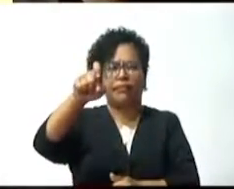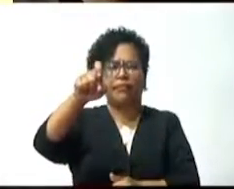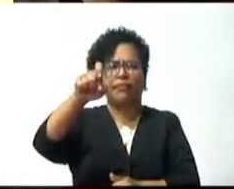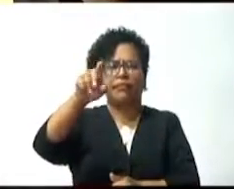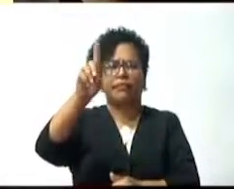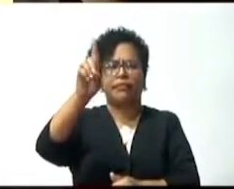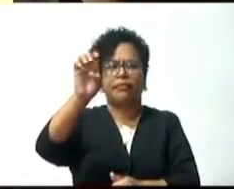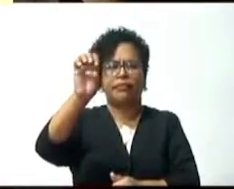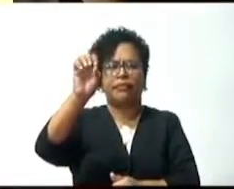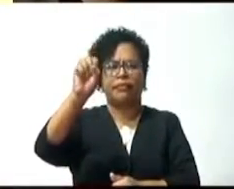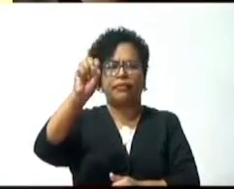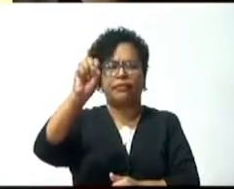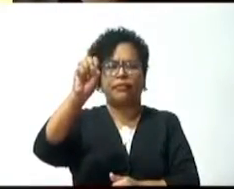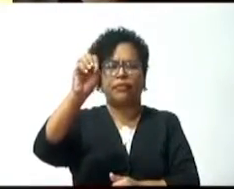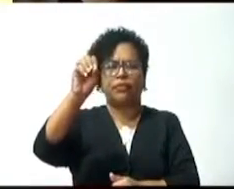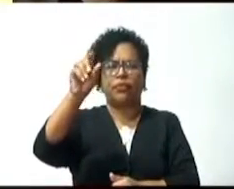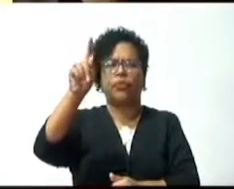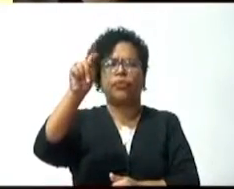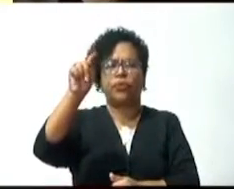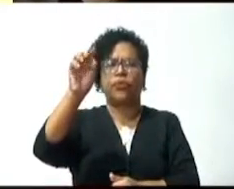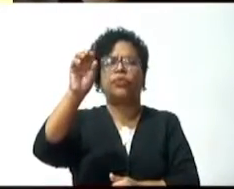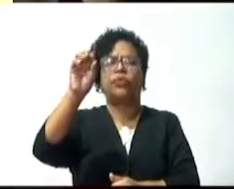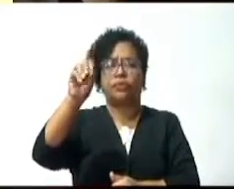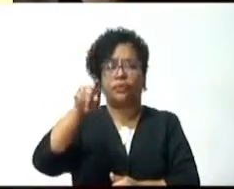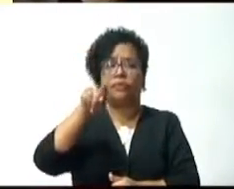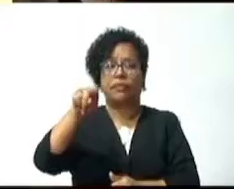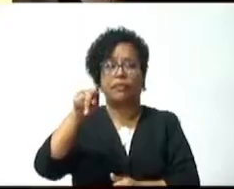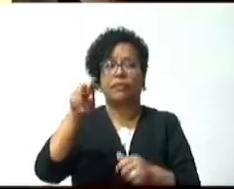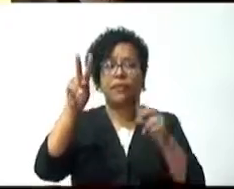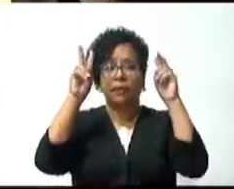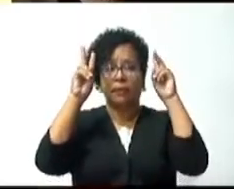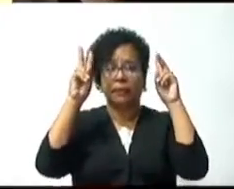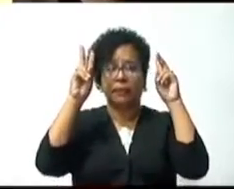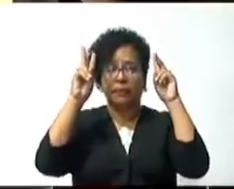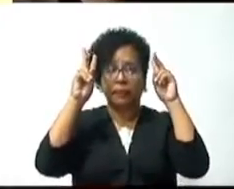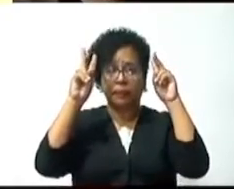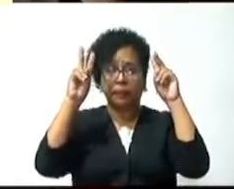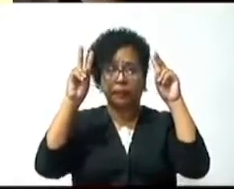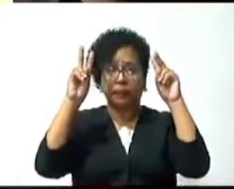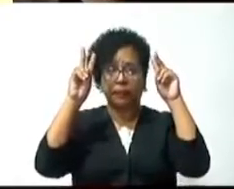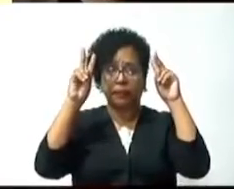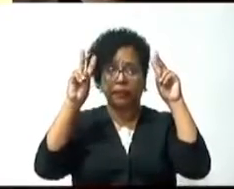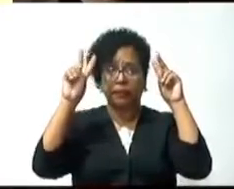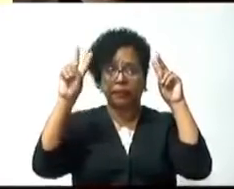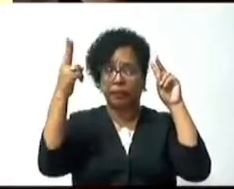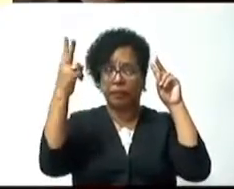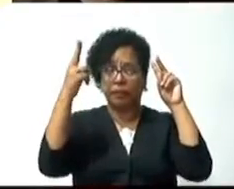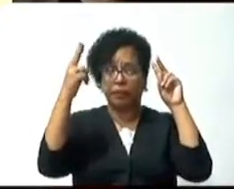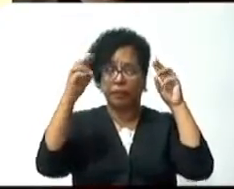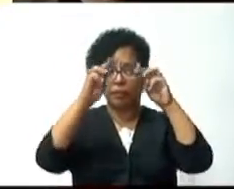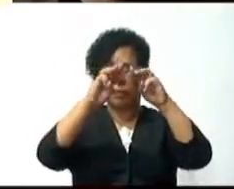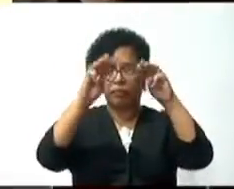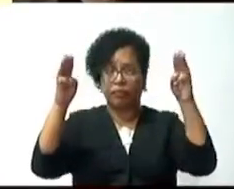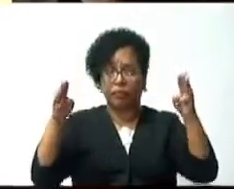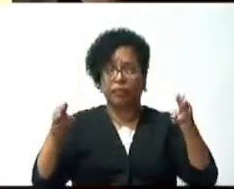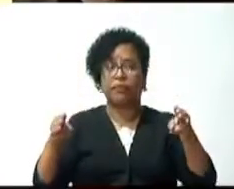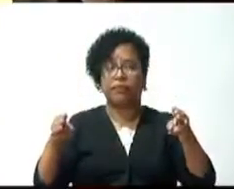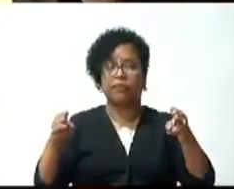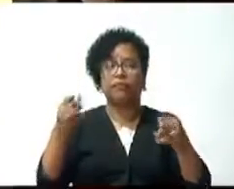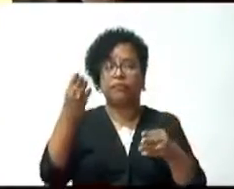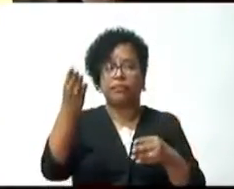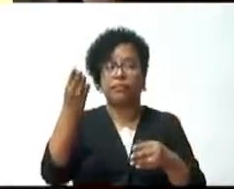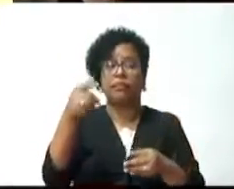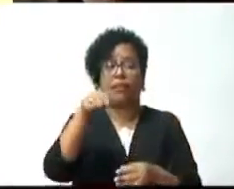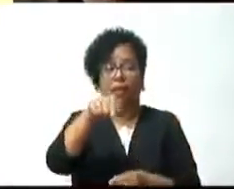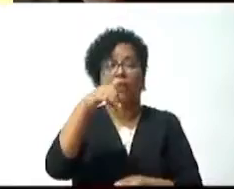viceministro de la del Ministerio de administración del estado y en el día de ayer producto de